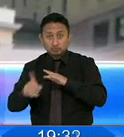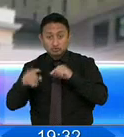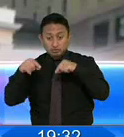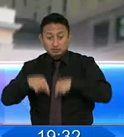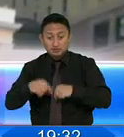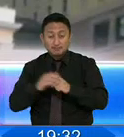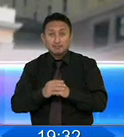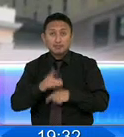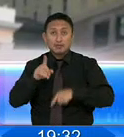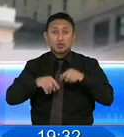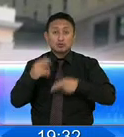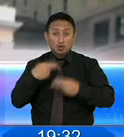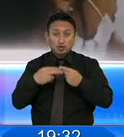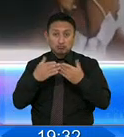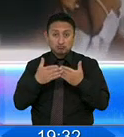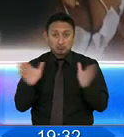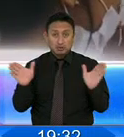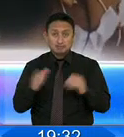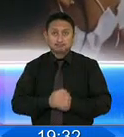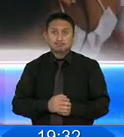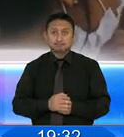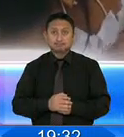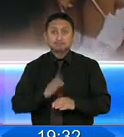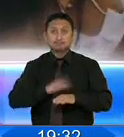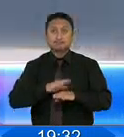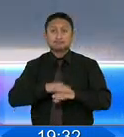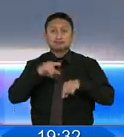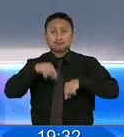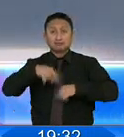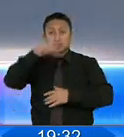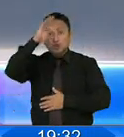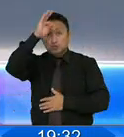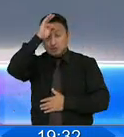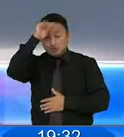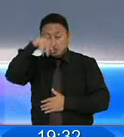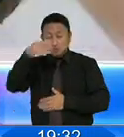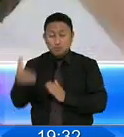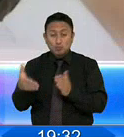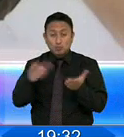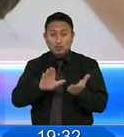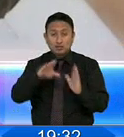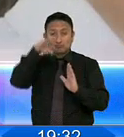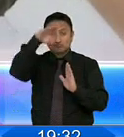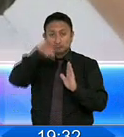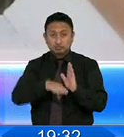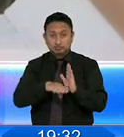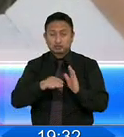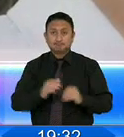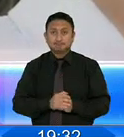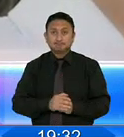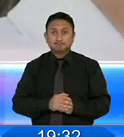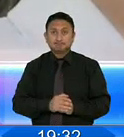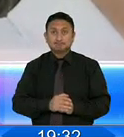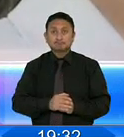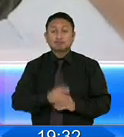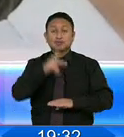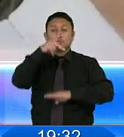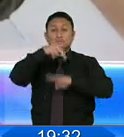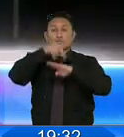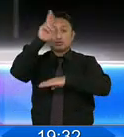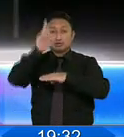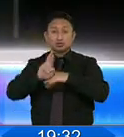de algunos negocios. Esto debido a que las hospitalizaciones y fallecidos han disminuido. Puerto Rico ha vacunado hasta el momento a